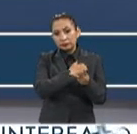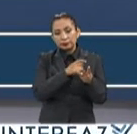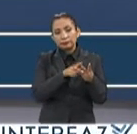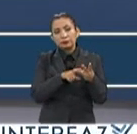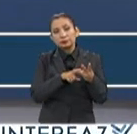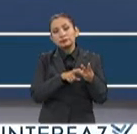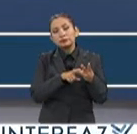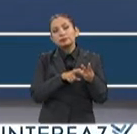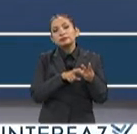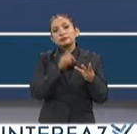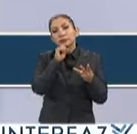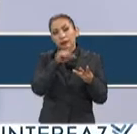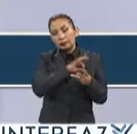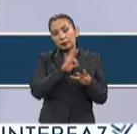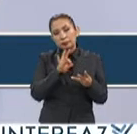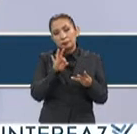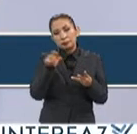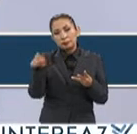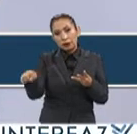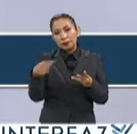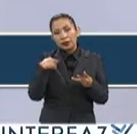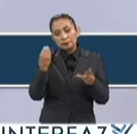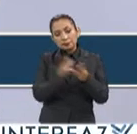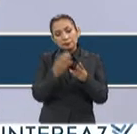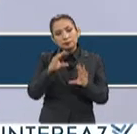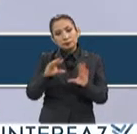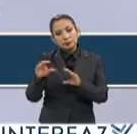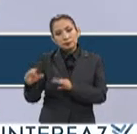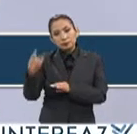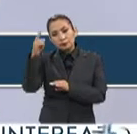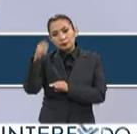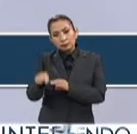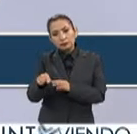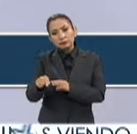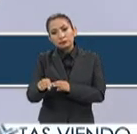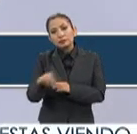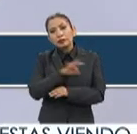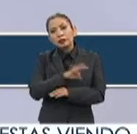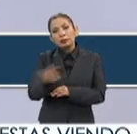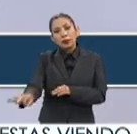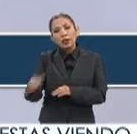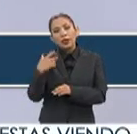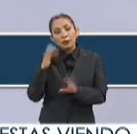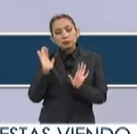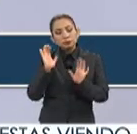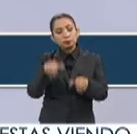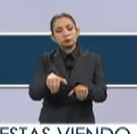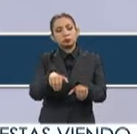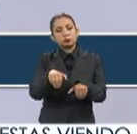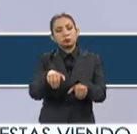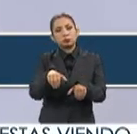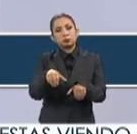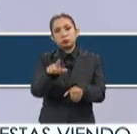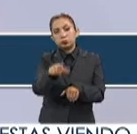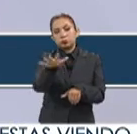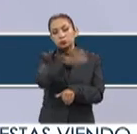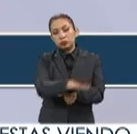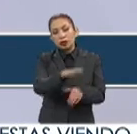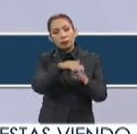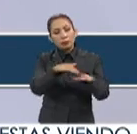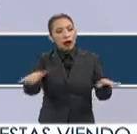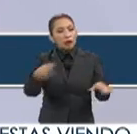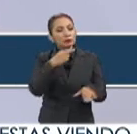educativas. También se les da la formación para que se puedan insertar en aspectos